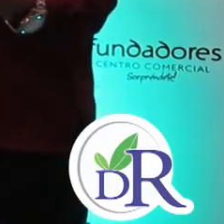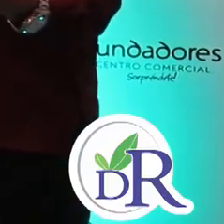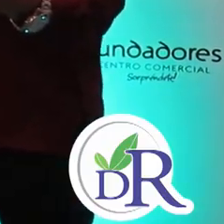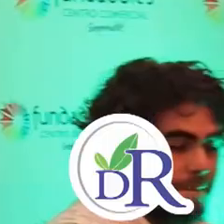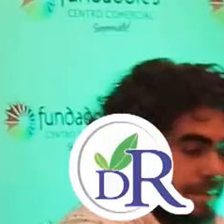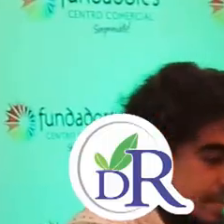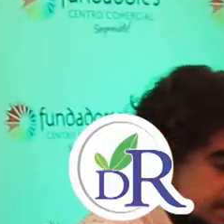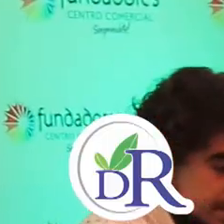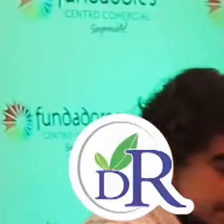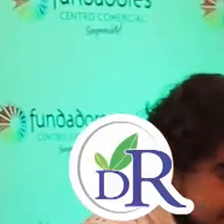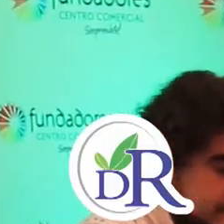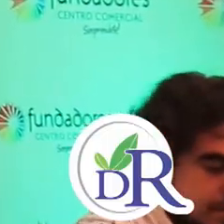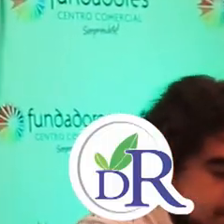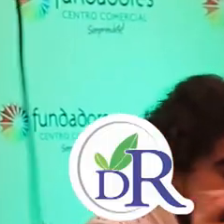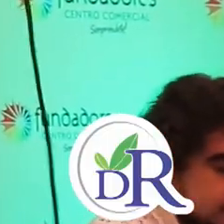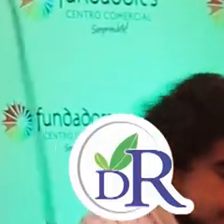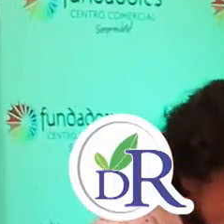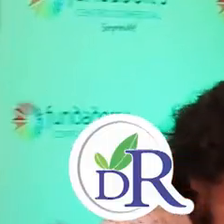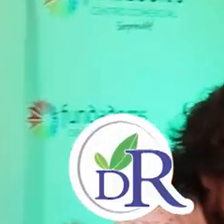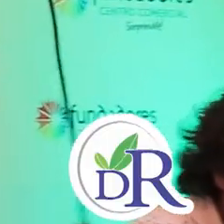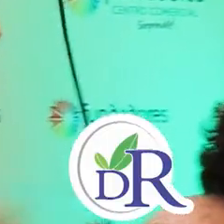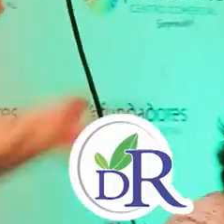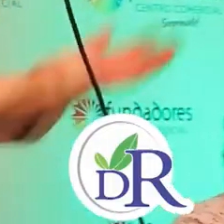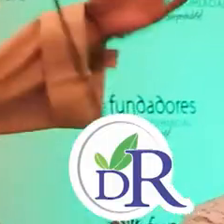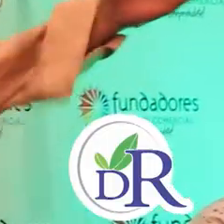altere, pero está clarito ya quiénes son.